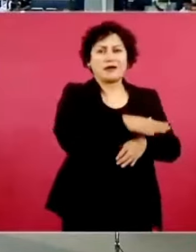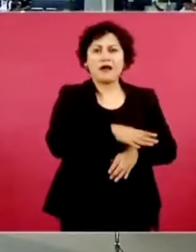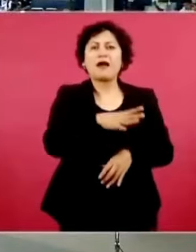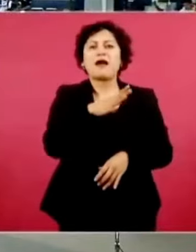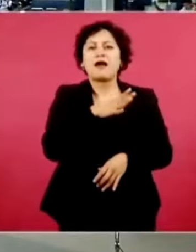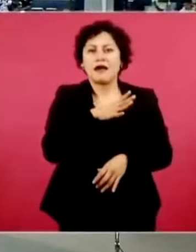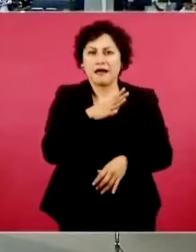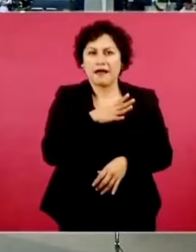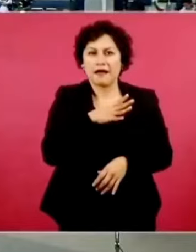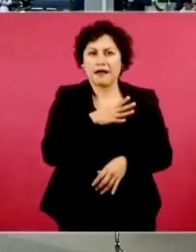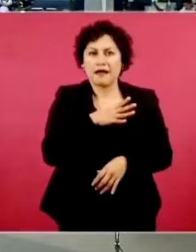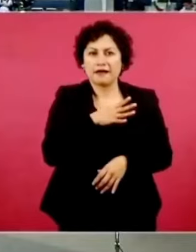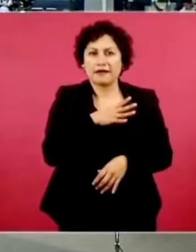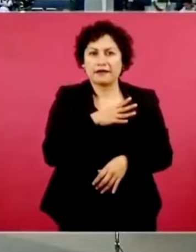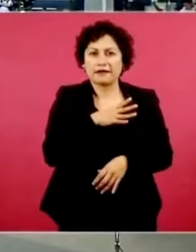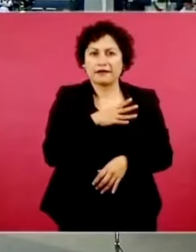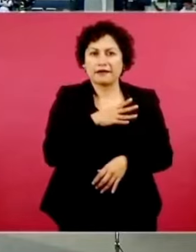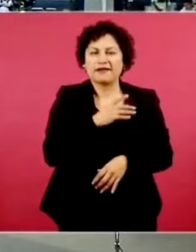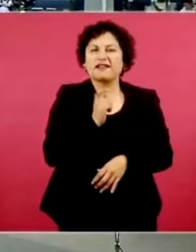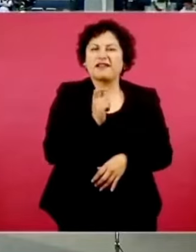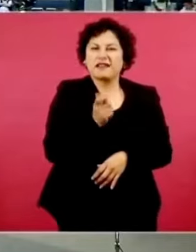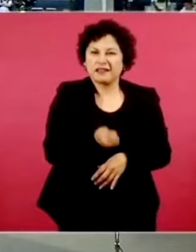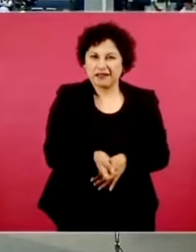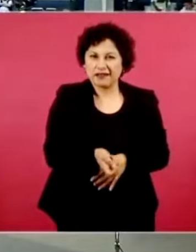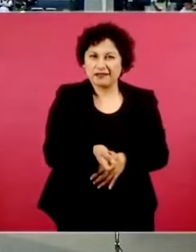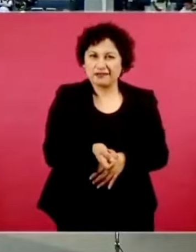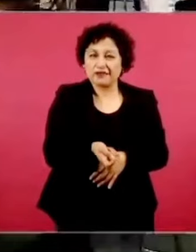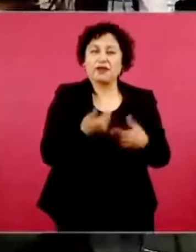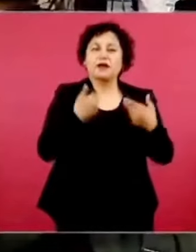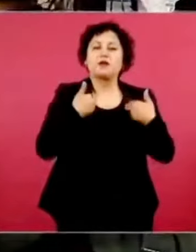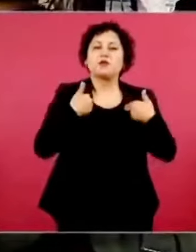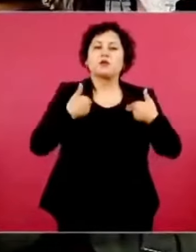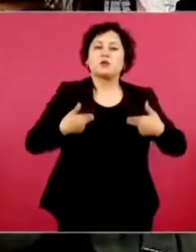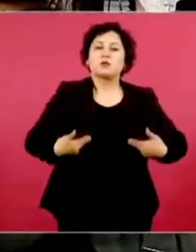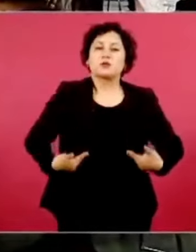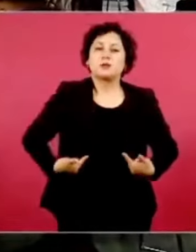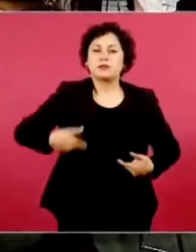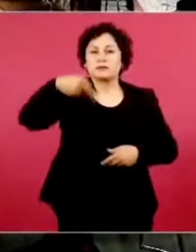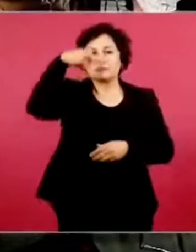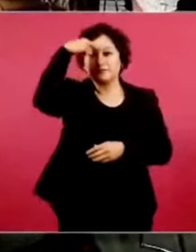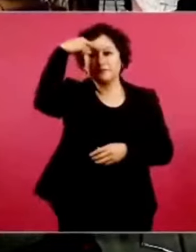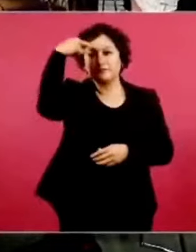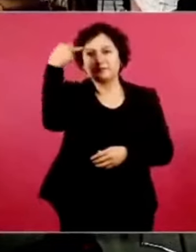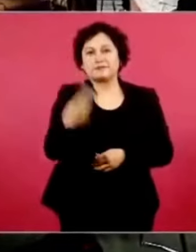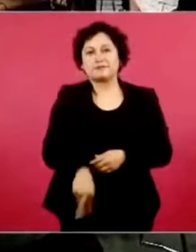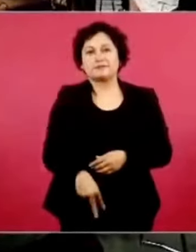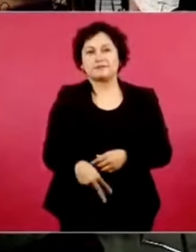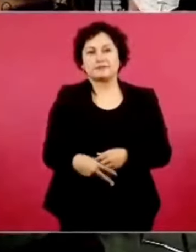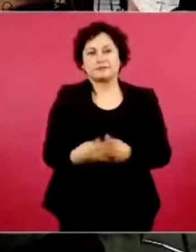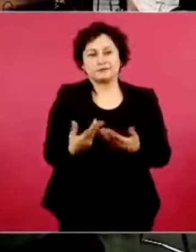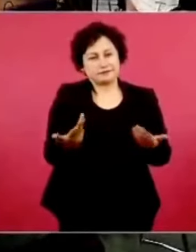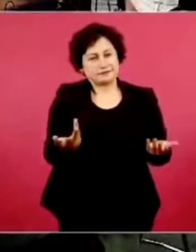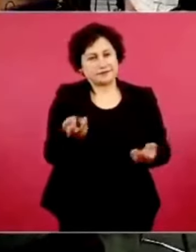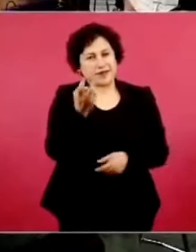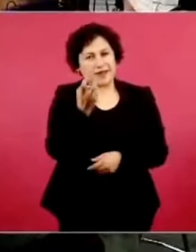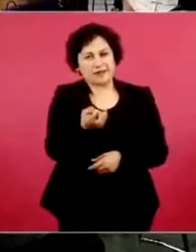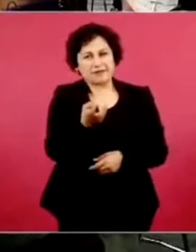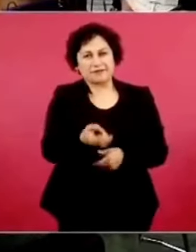del humanismo mexicano. Y eso era como